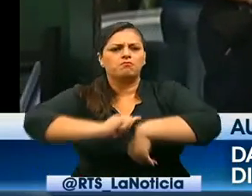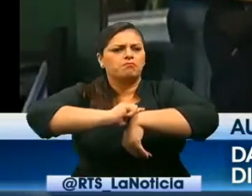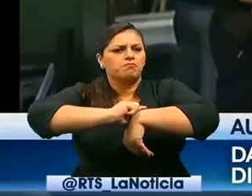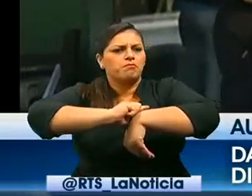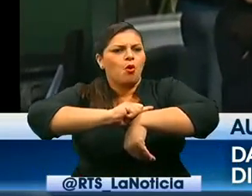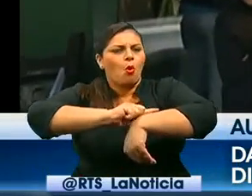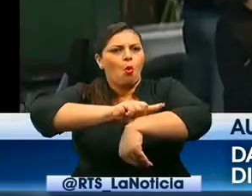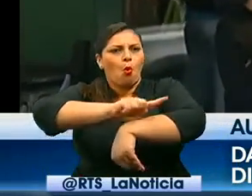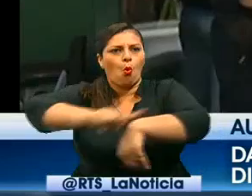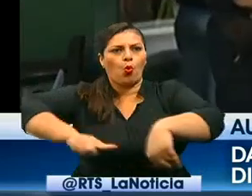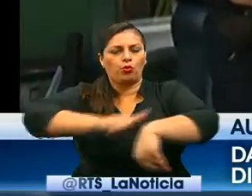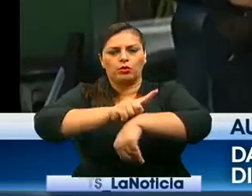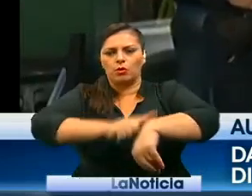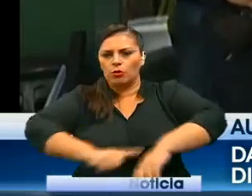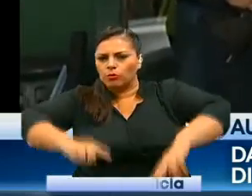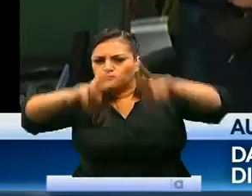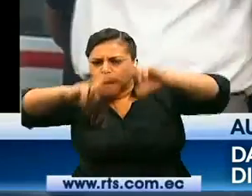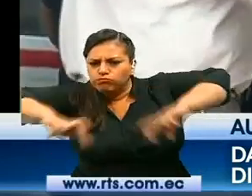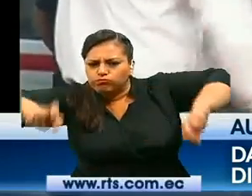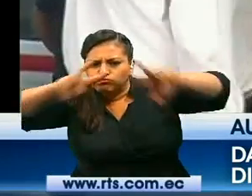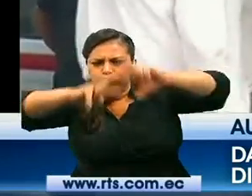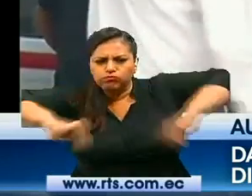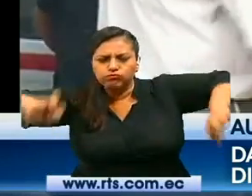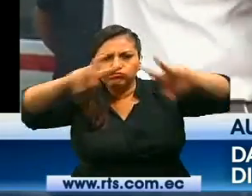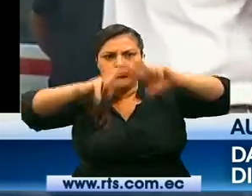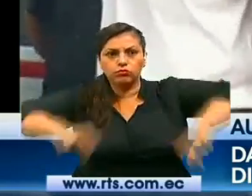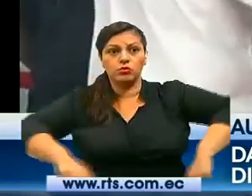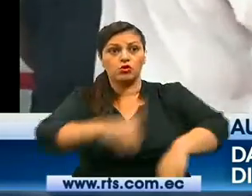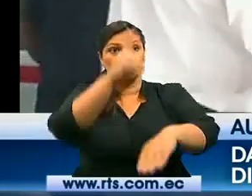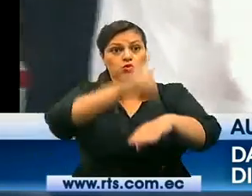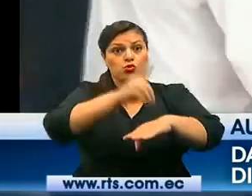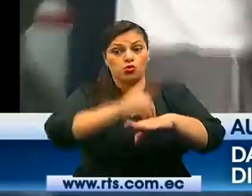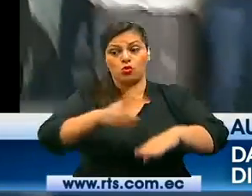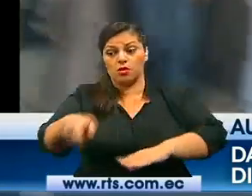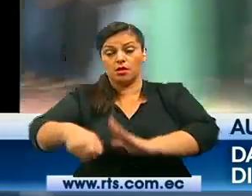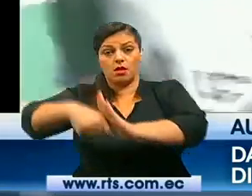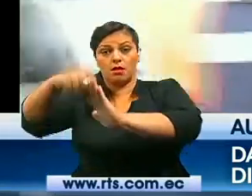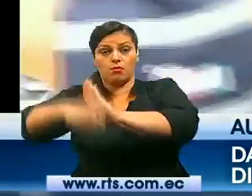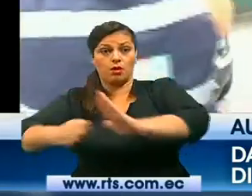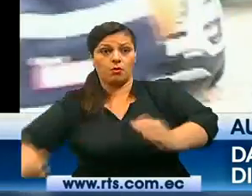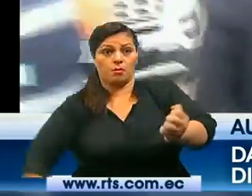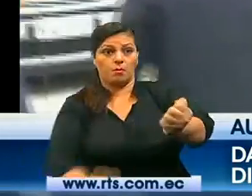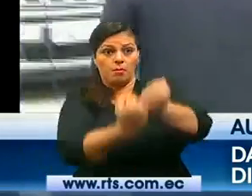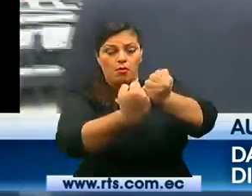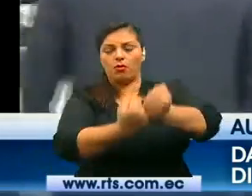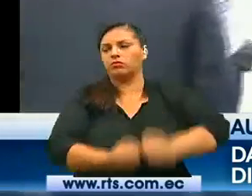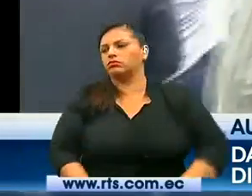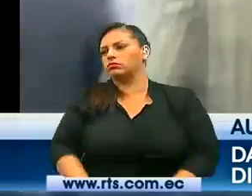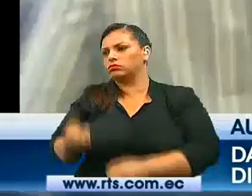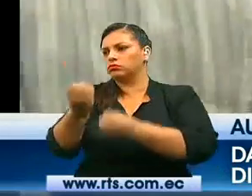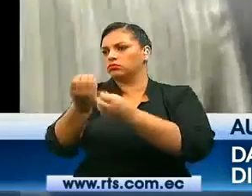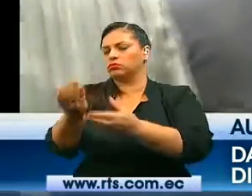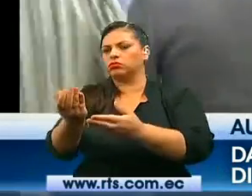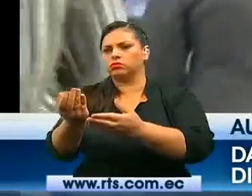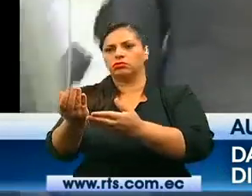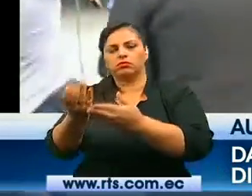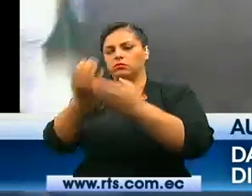hora. Tanto el abogado del acusado como la fiscal encargada no quisieron dar declaraciones al respecto.